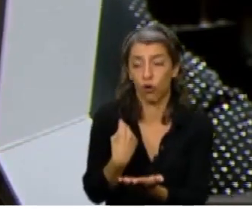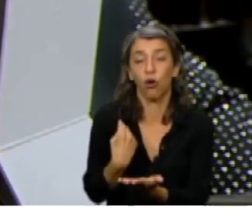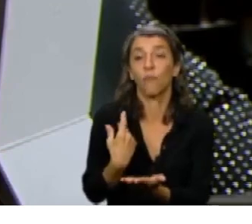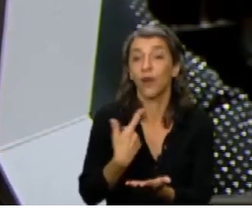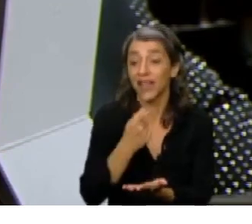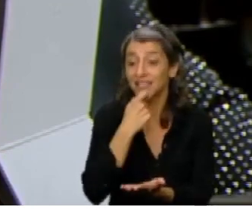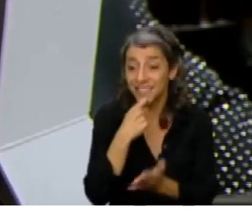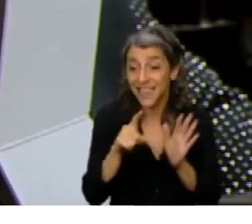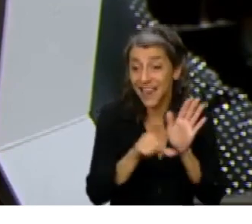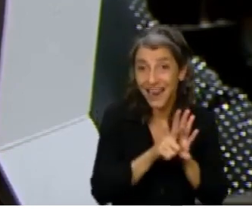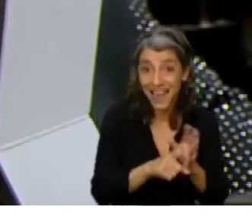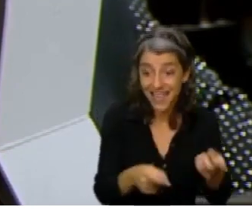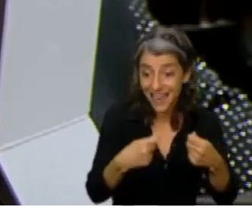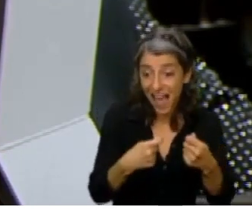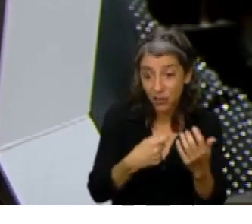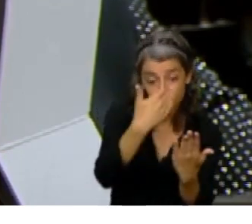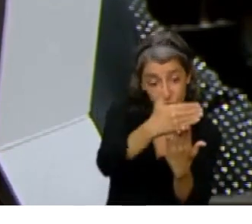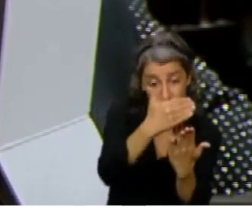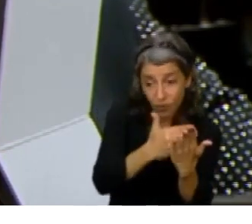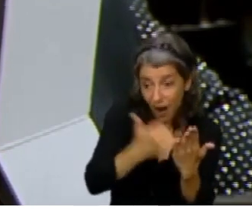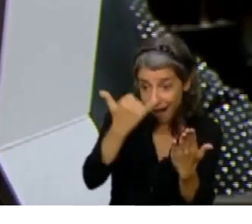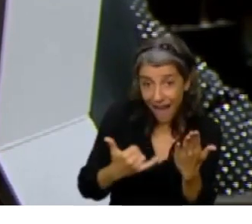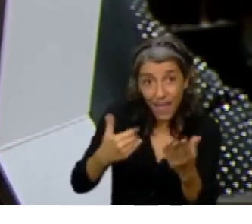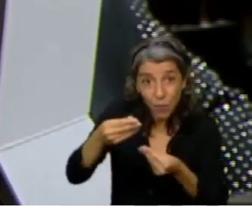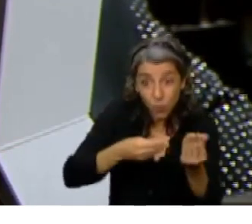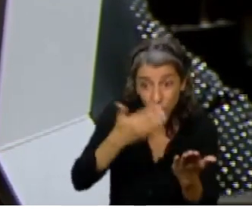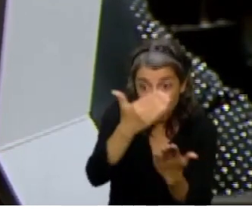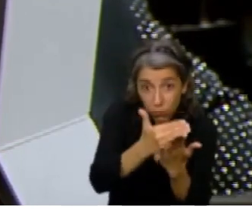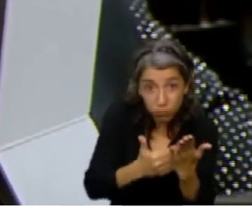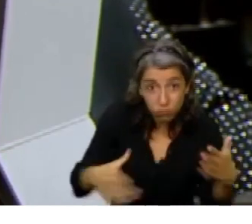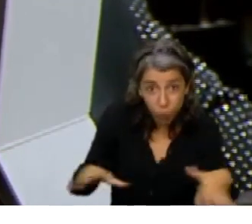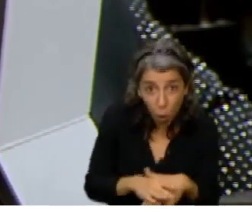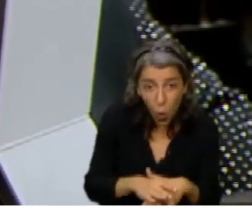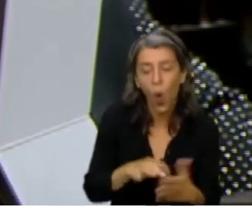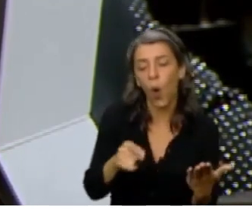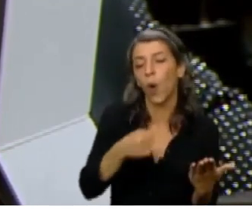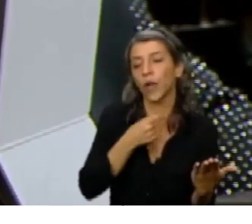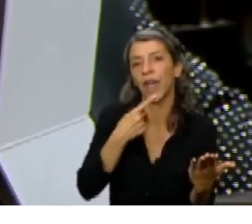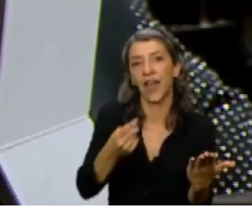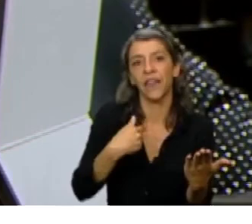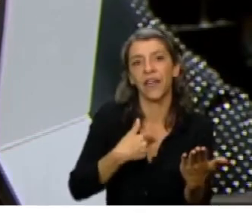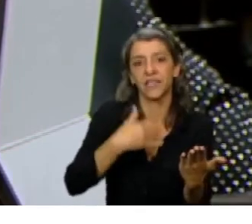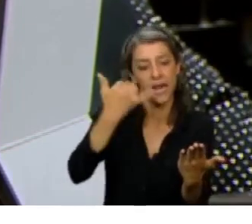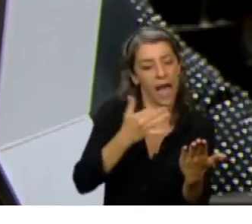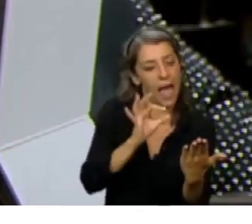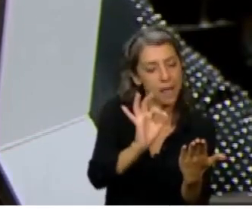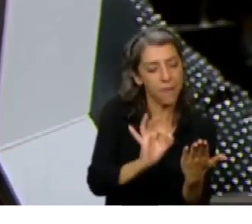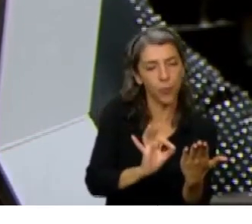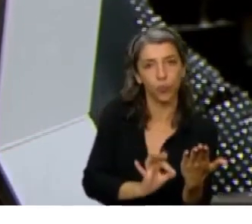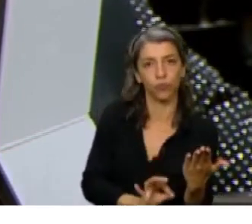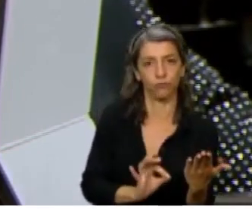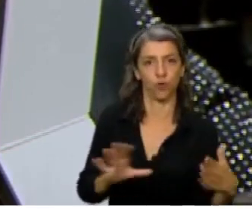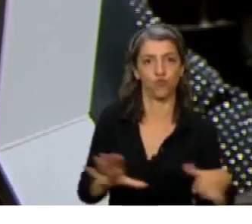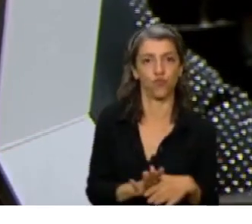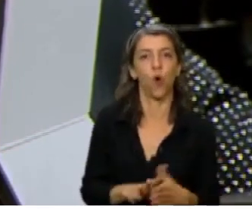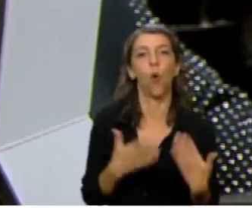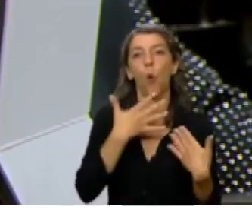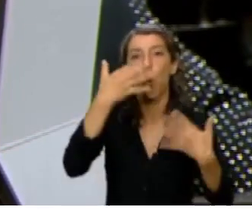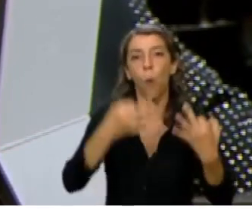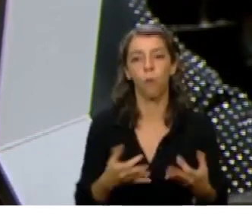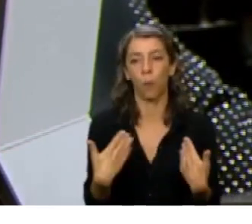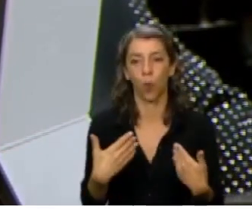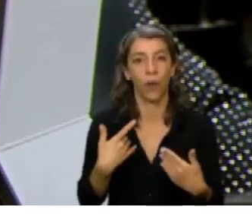verdad, nos dice el punto fijo si el poder se halla en manos de explotadores o está regido por hombres de